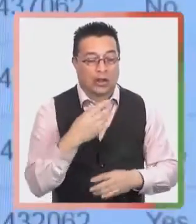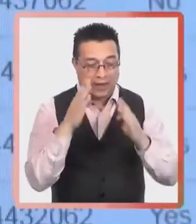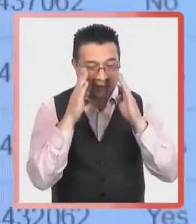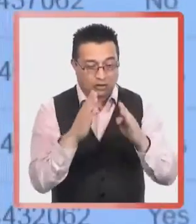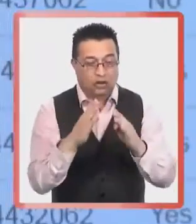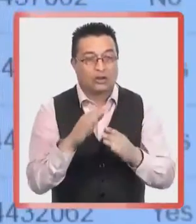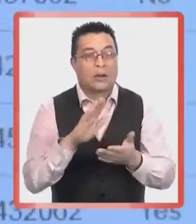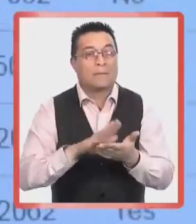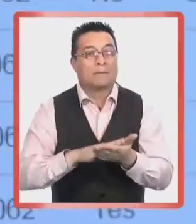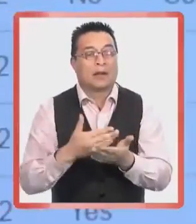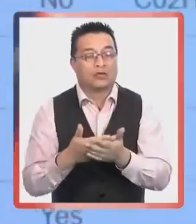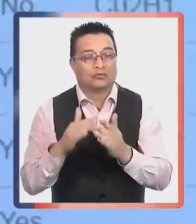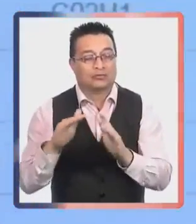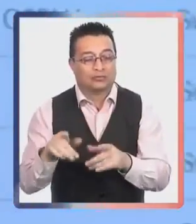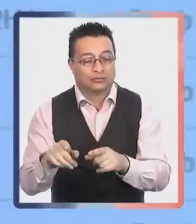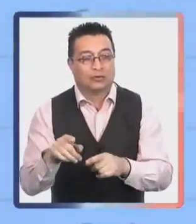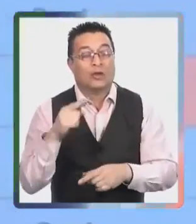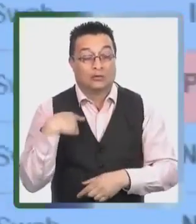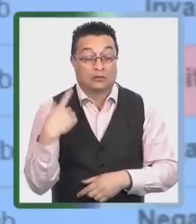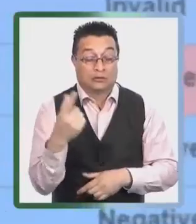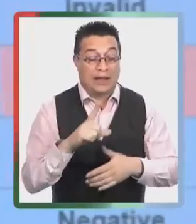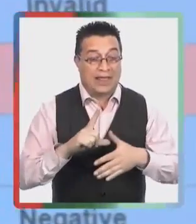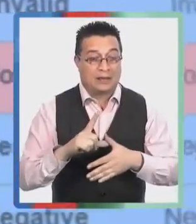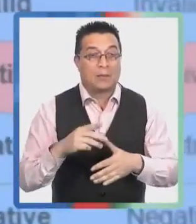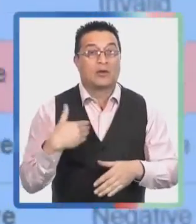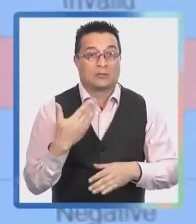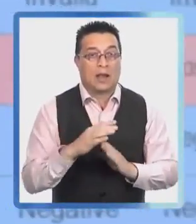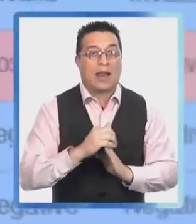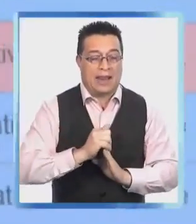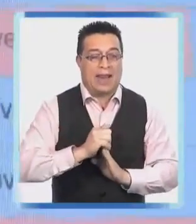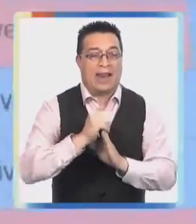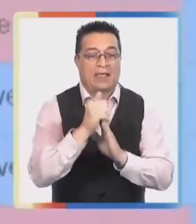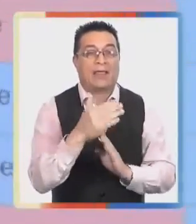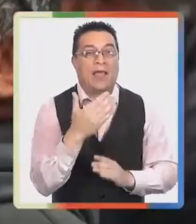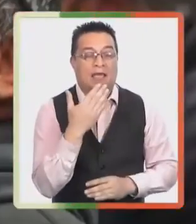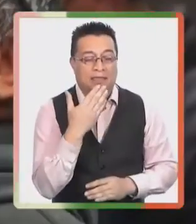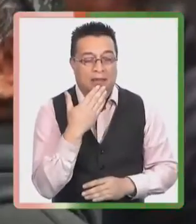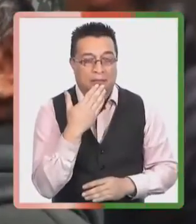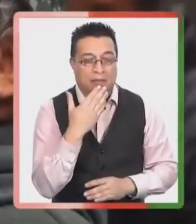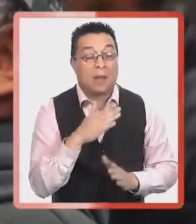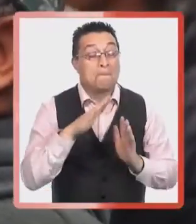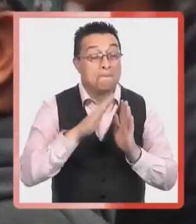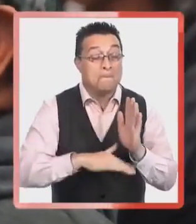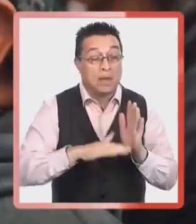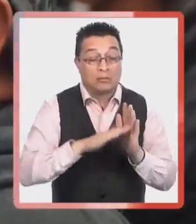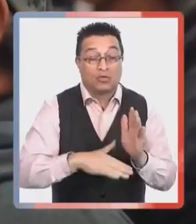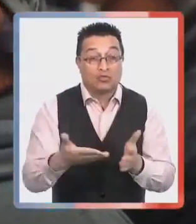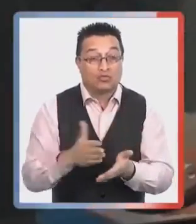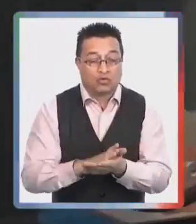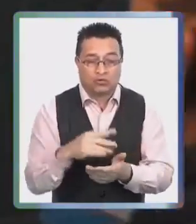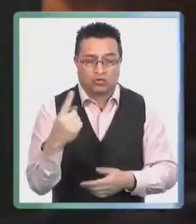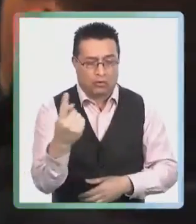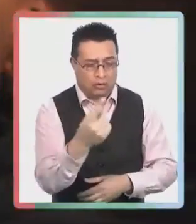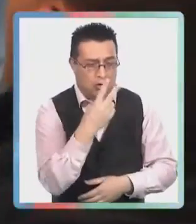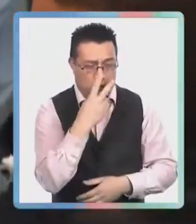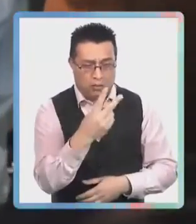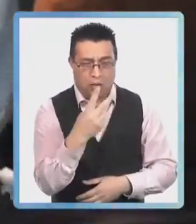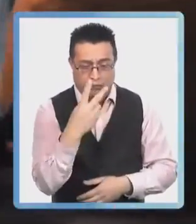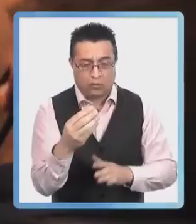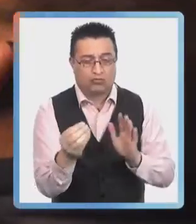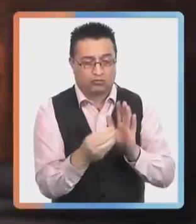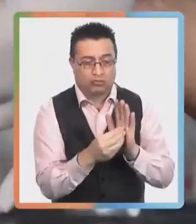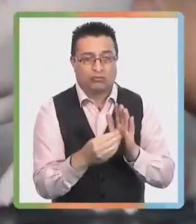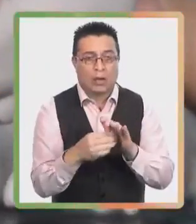atención primaria. Es decir, nosotros en Latinoamérica somos líderes también porque tenemos la menor mortalidad, y cualquiera lo puede ver en